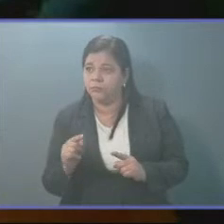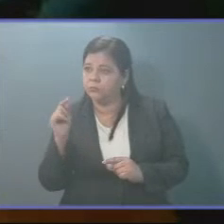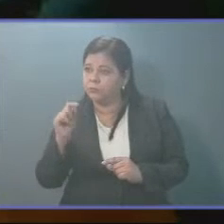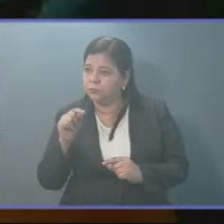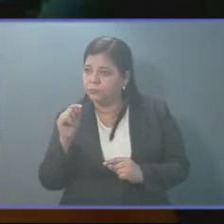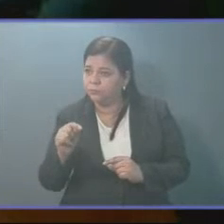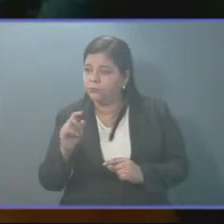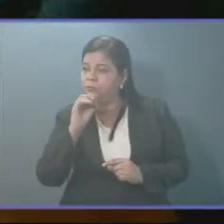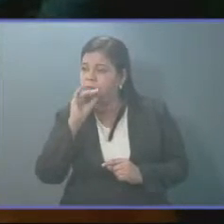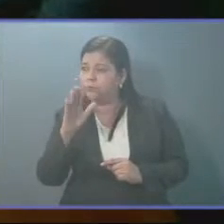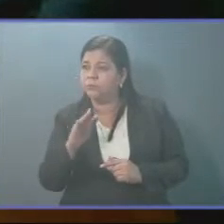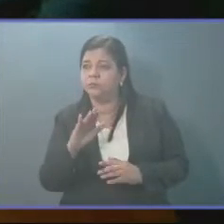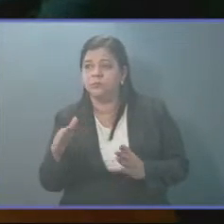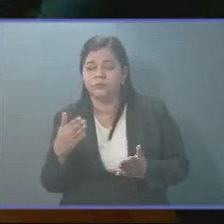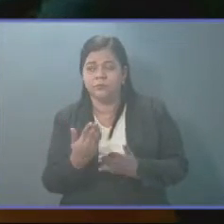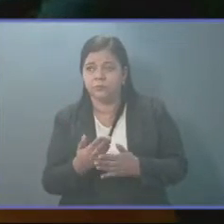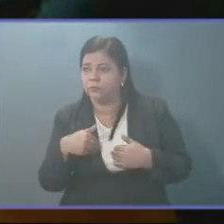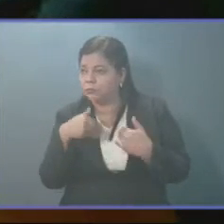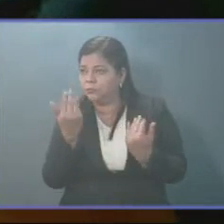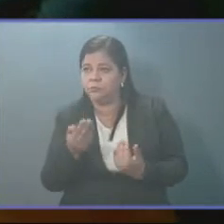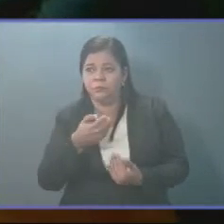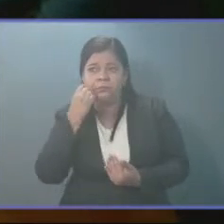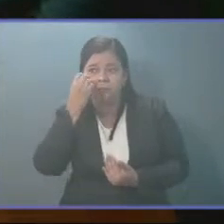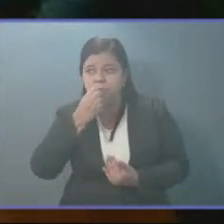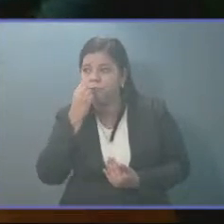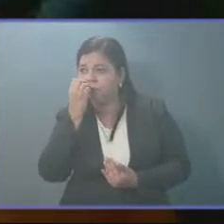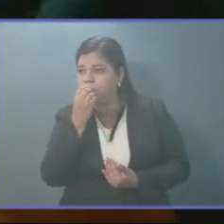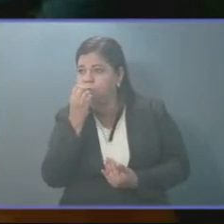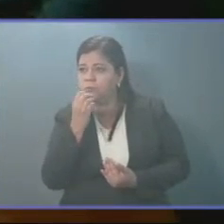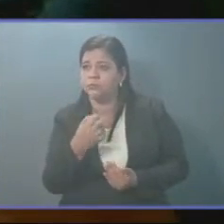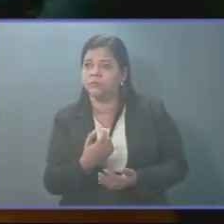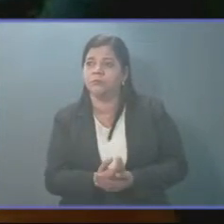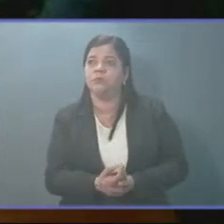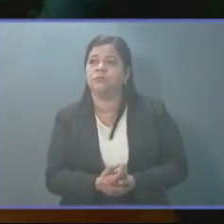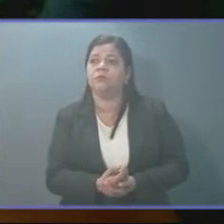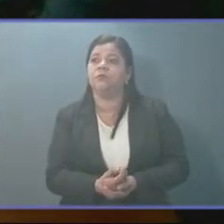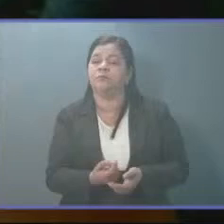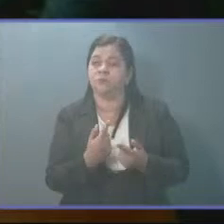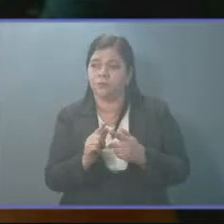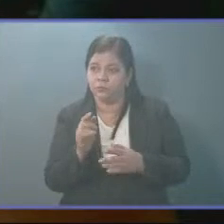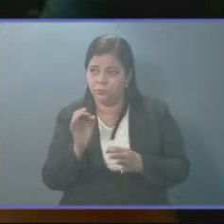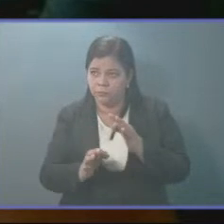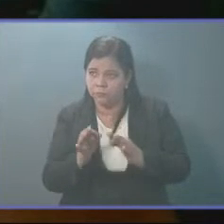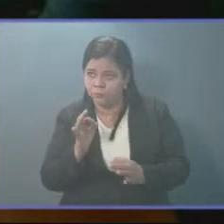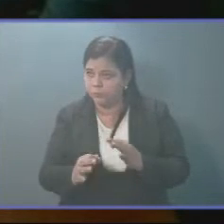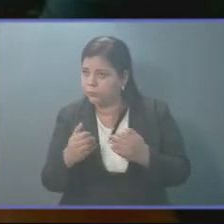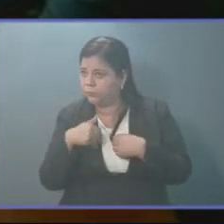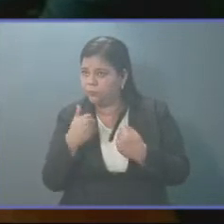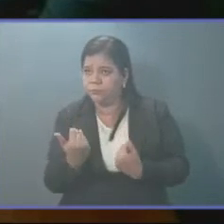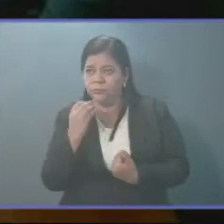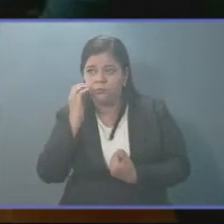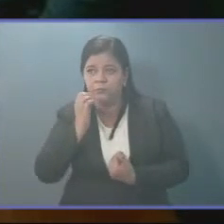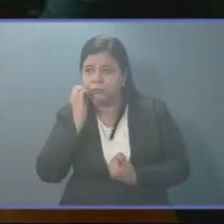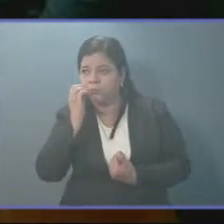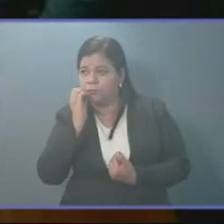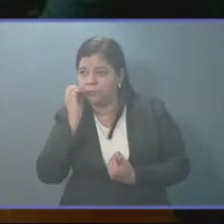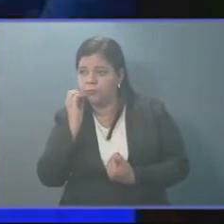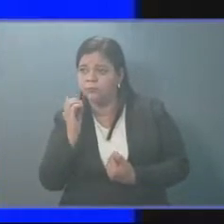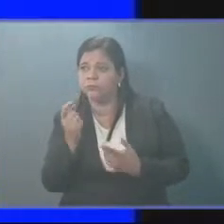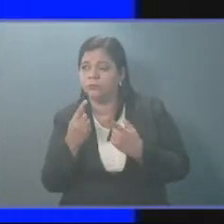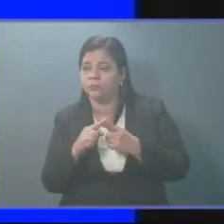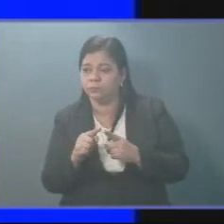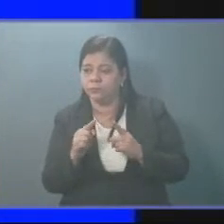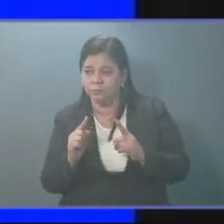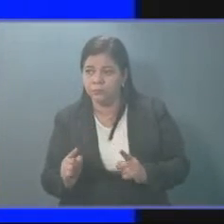que no existe la oralidad. O sea, actualmente en materia laboral, en los juzgados no existe la oralidad. Entonces, uno